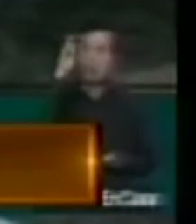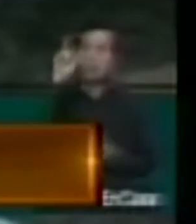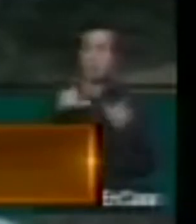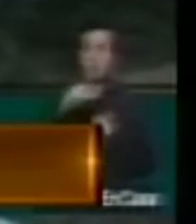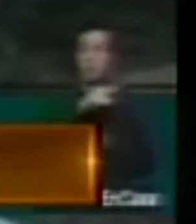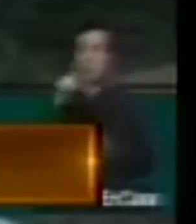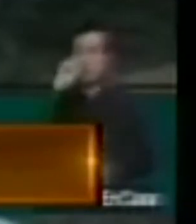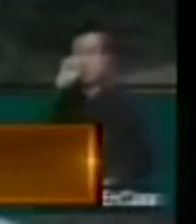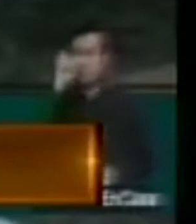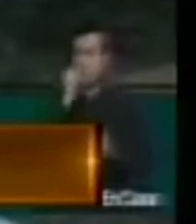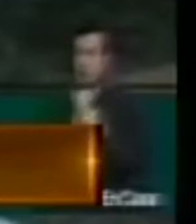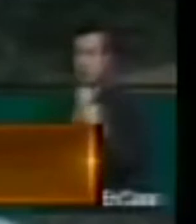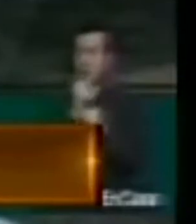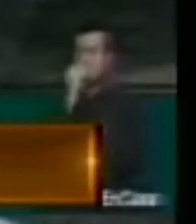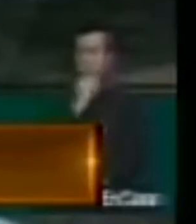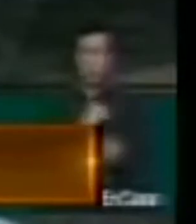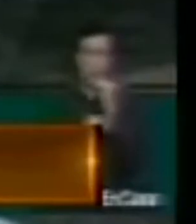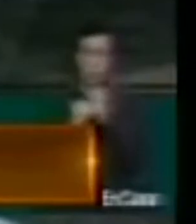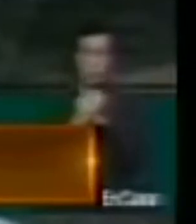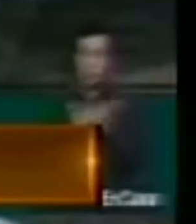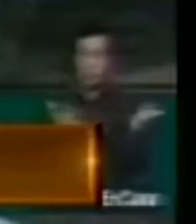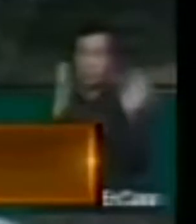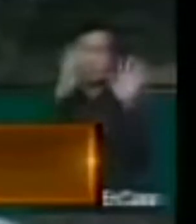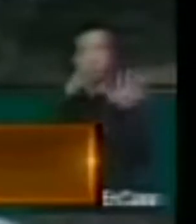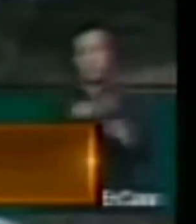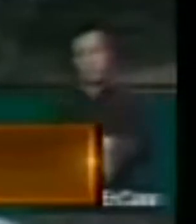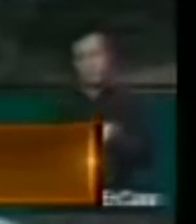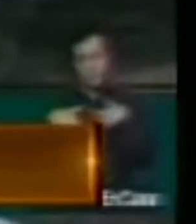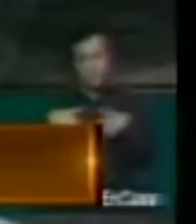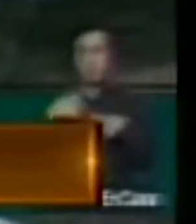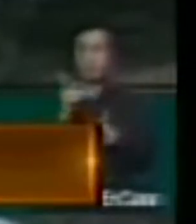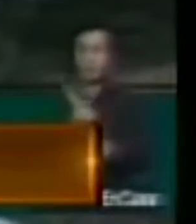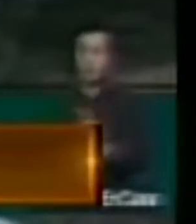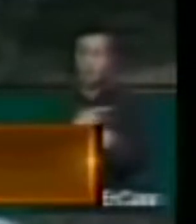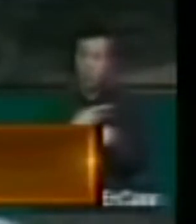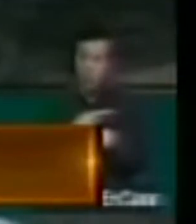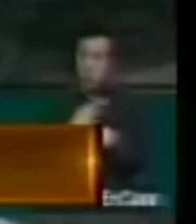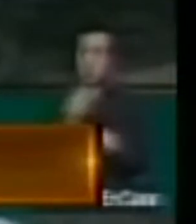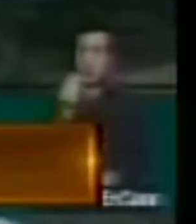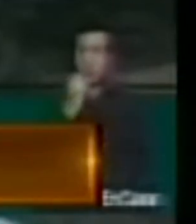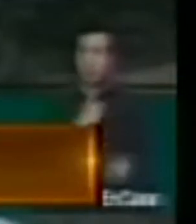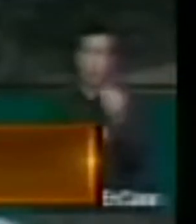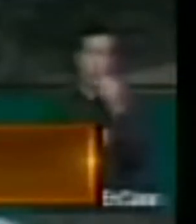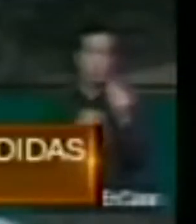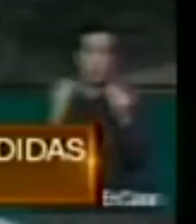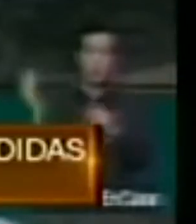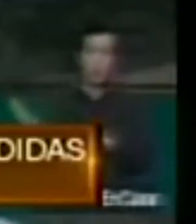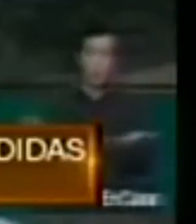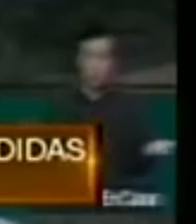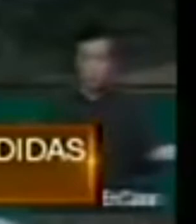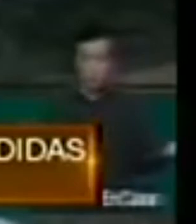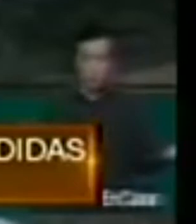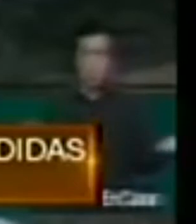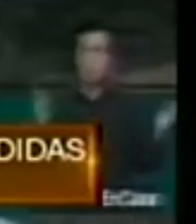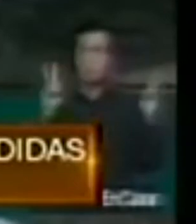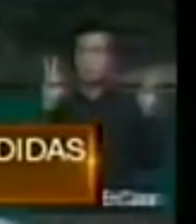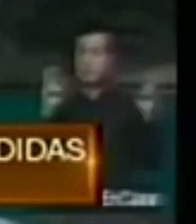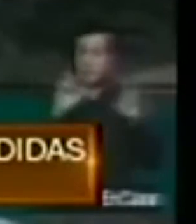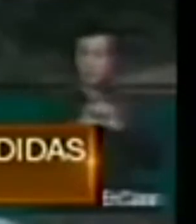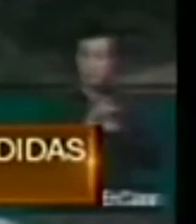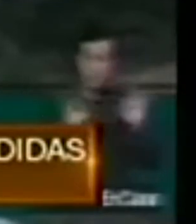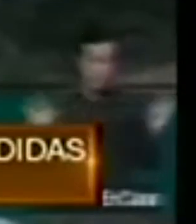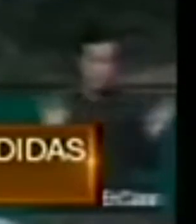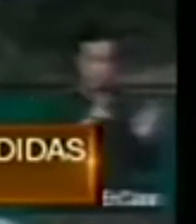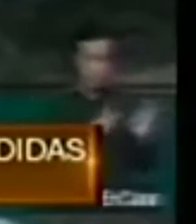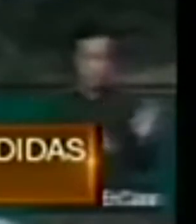que quienes trabajan en el sistema de alimentación, los agricultores, los productores de víveres o de servicios relacionados con la higiene